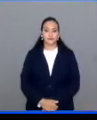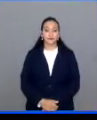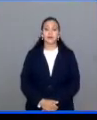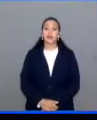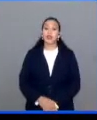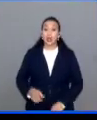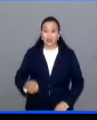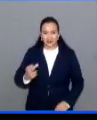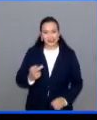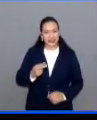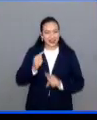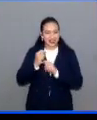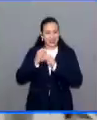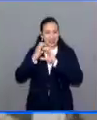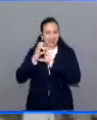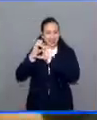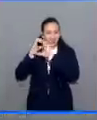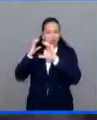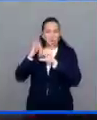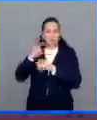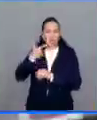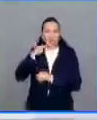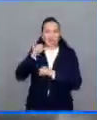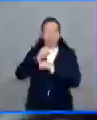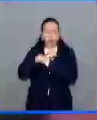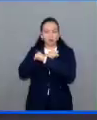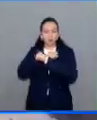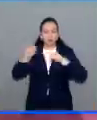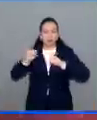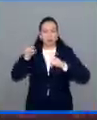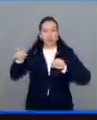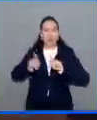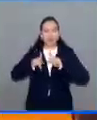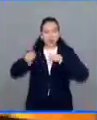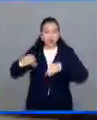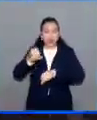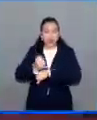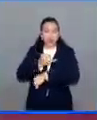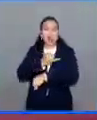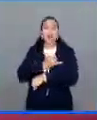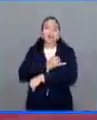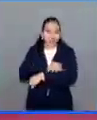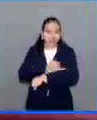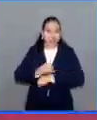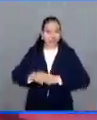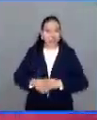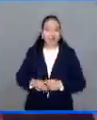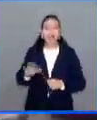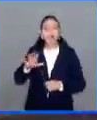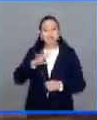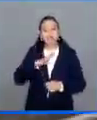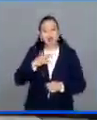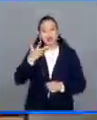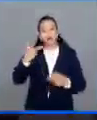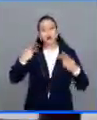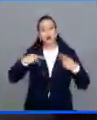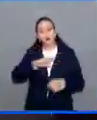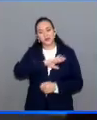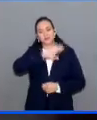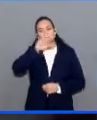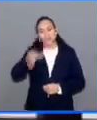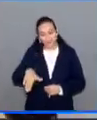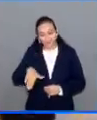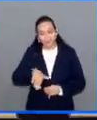de gas en el Bajo Puente de la Concordia en la alcaldía Iztapalapa, suman al menos 8 personas fallecidas, 2 de